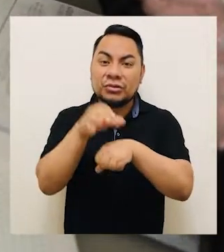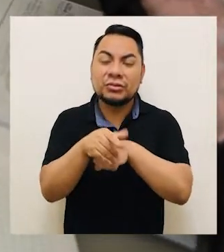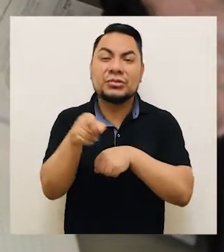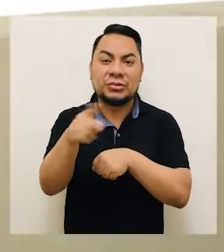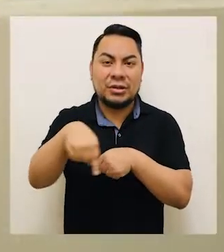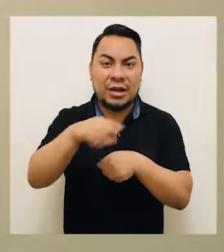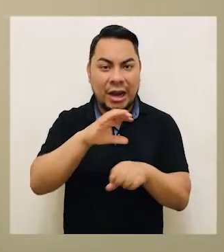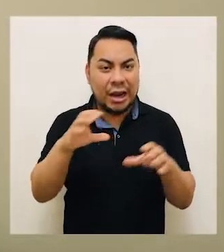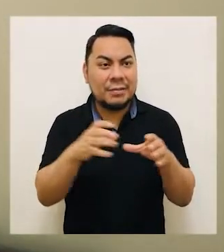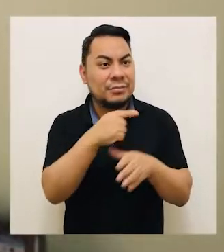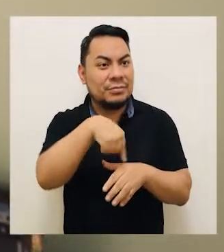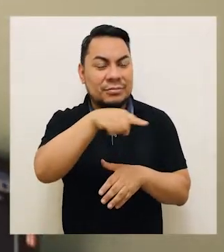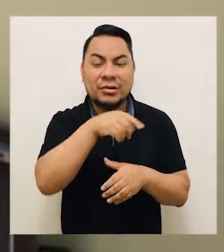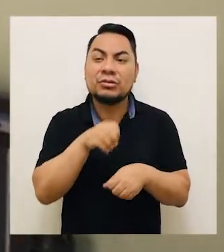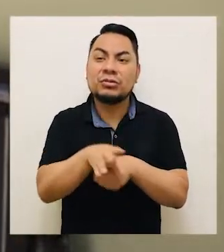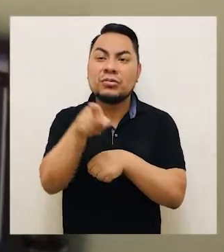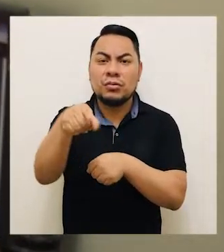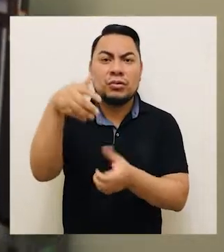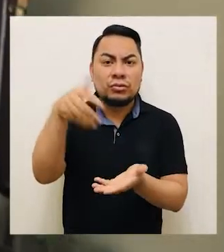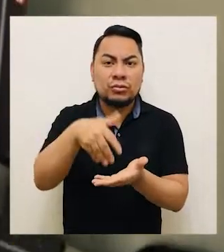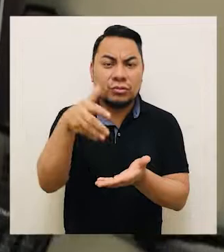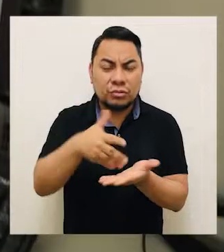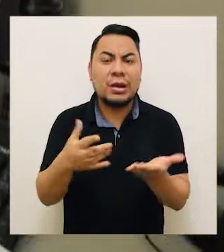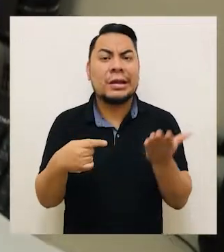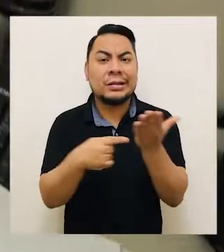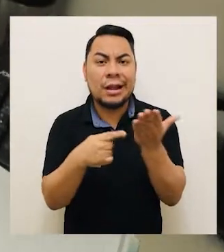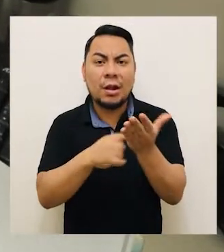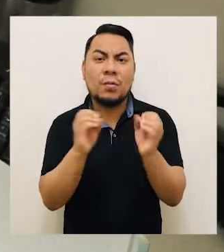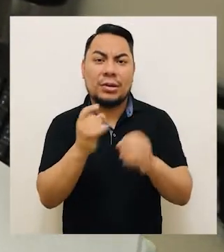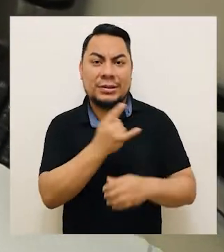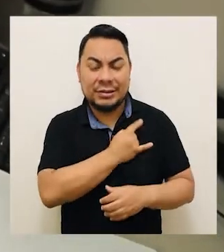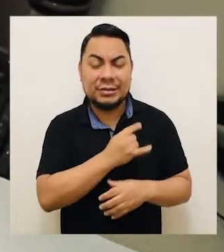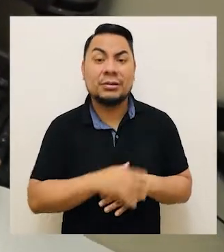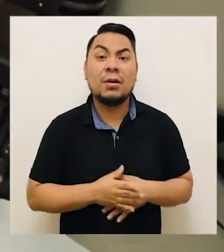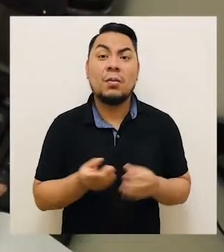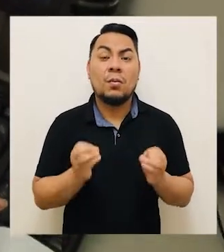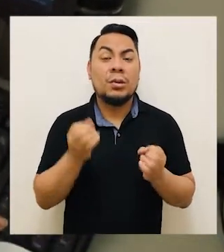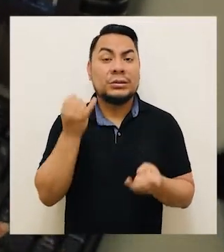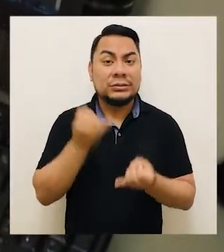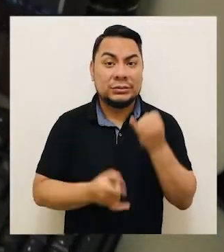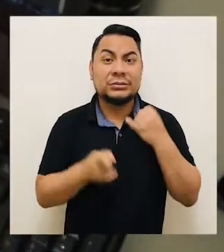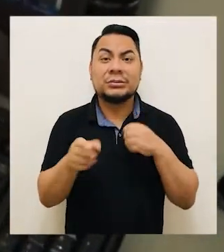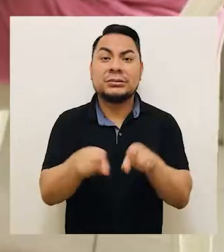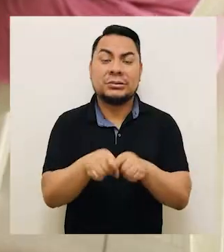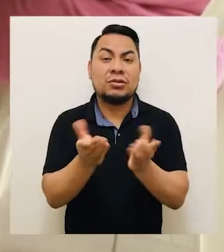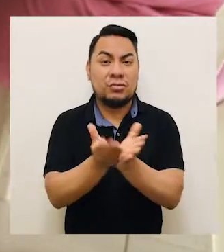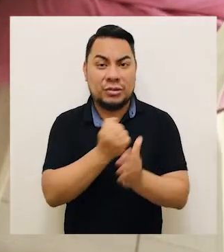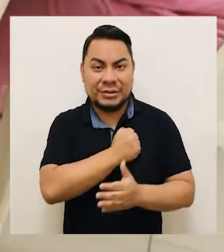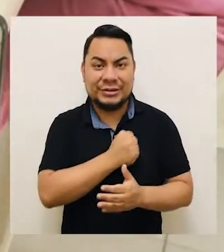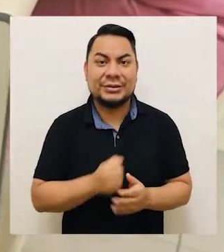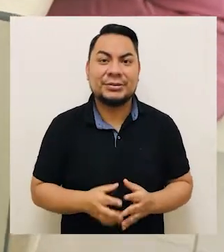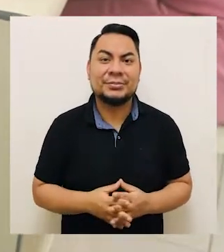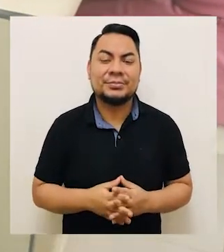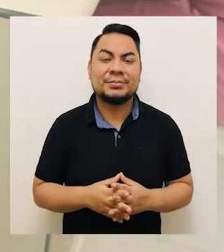compañeras, en estudiar una carrera o algo técnico, ¿no? O terminar sobre todo la secundaria.